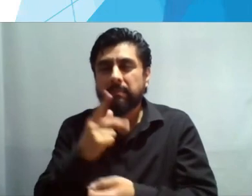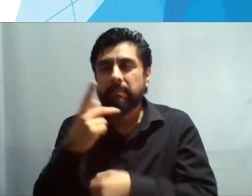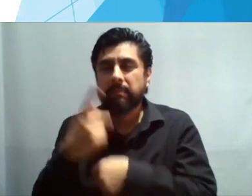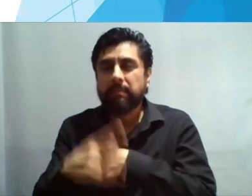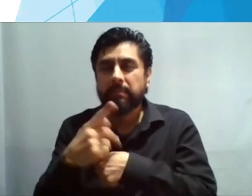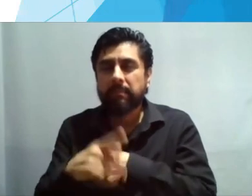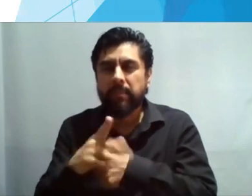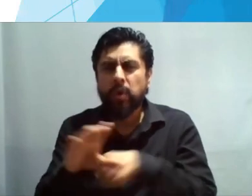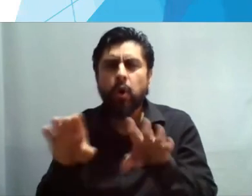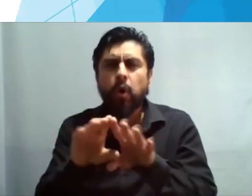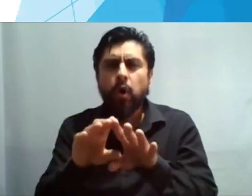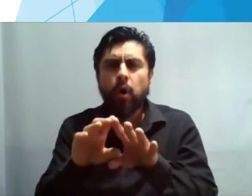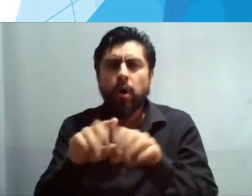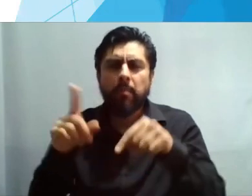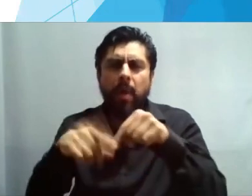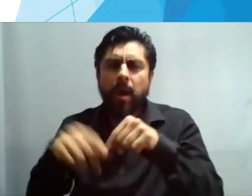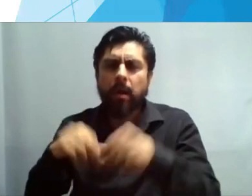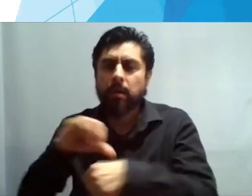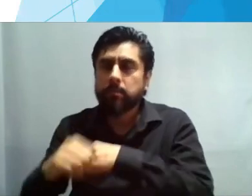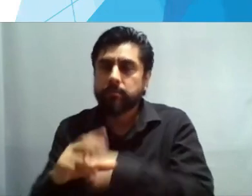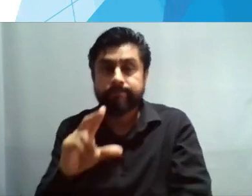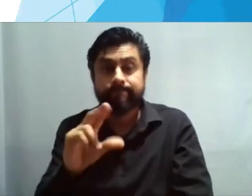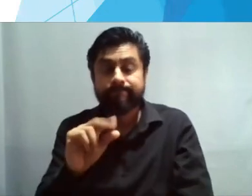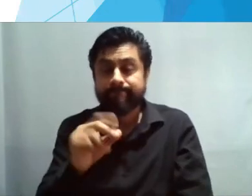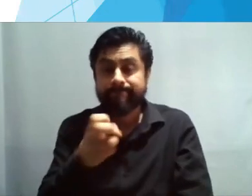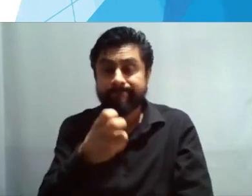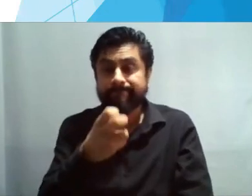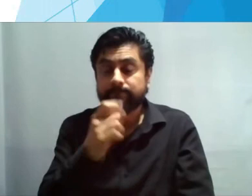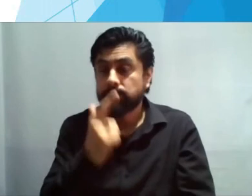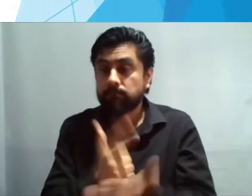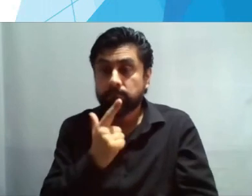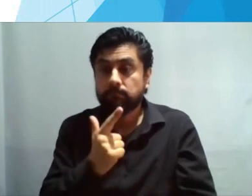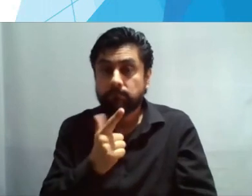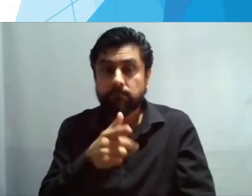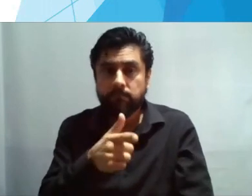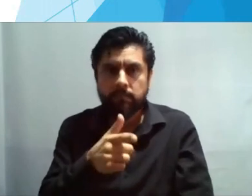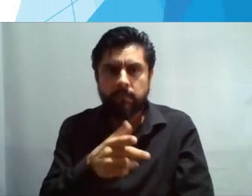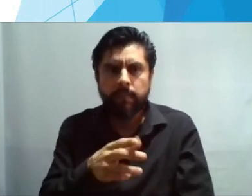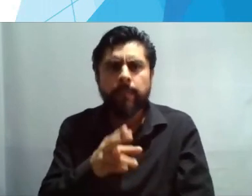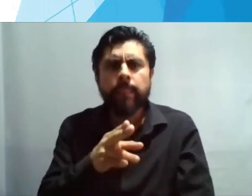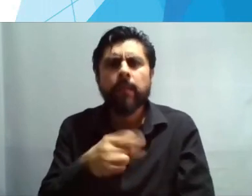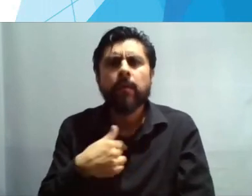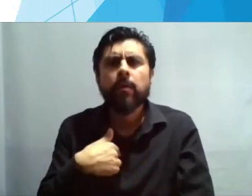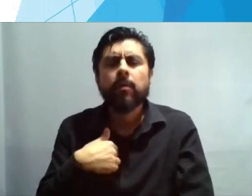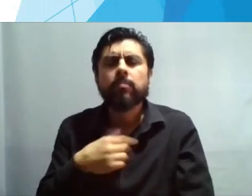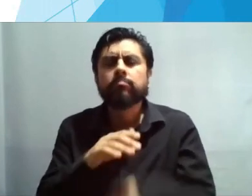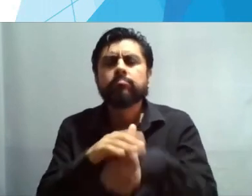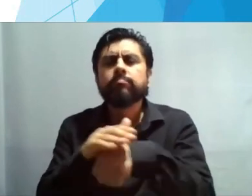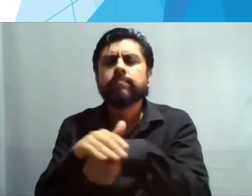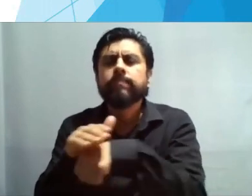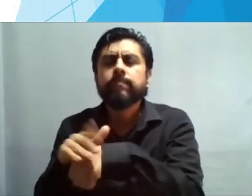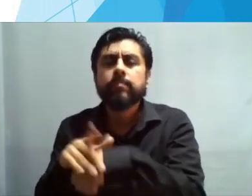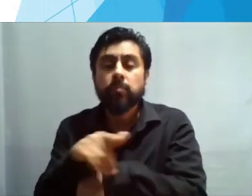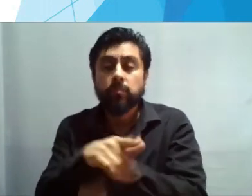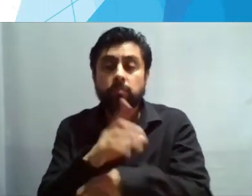el pedacito y ya. Aquí es distinto. Entonces, ¿a qué la invitación de todo esto? Ante las dudas,